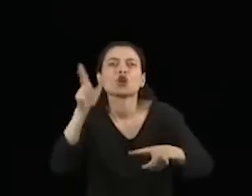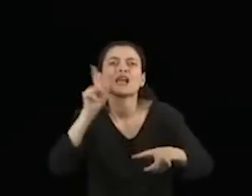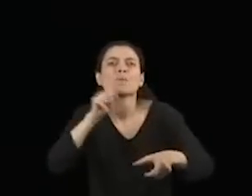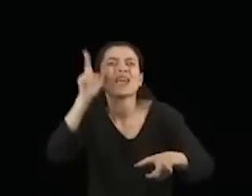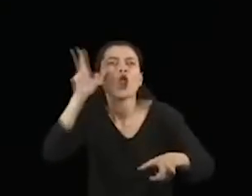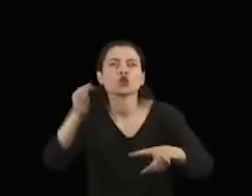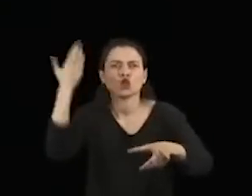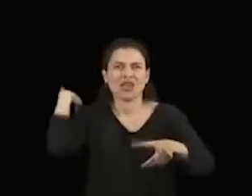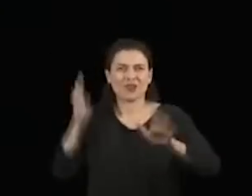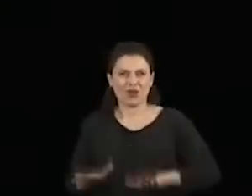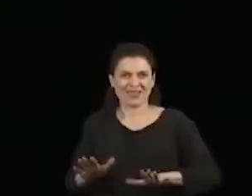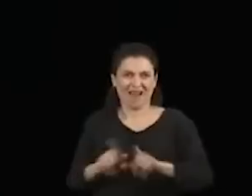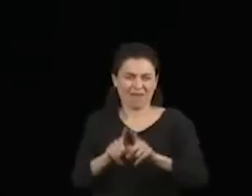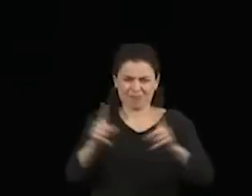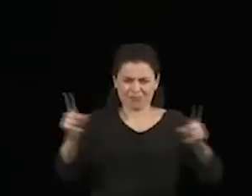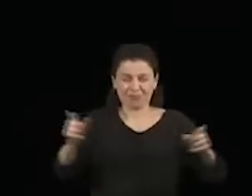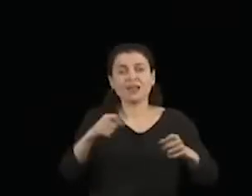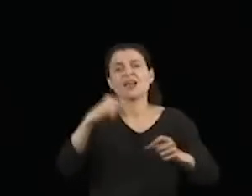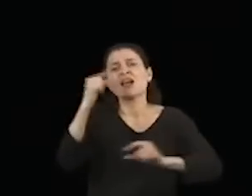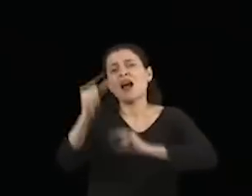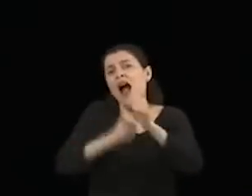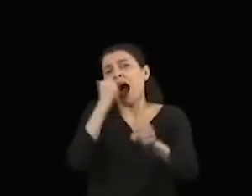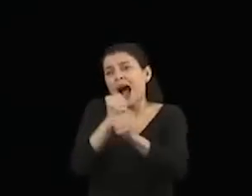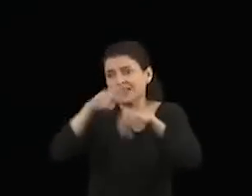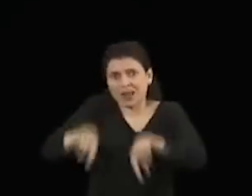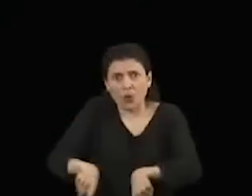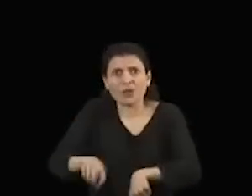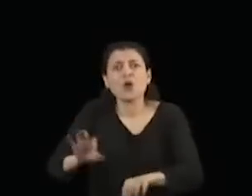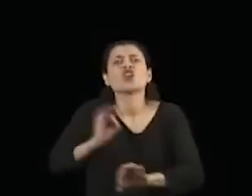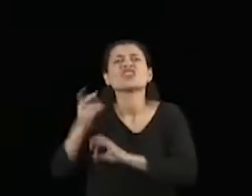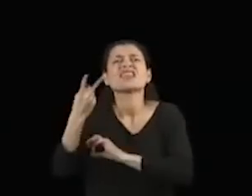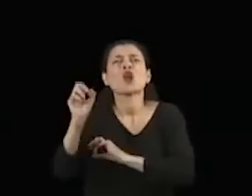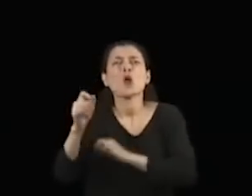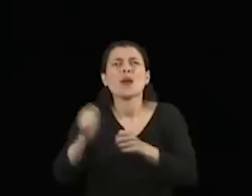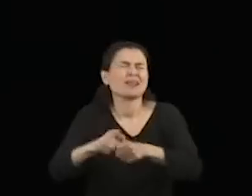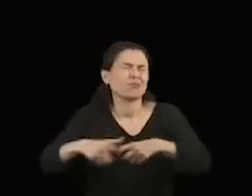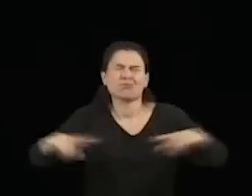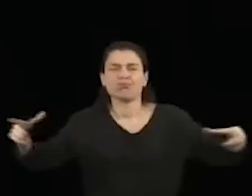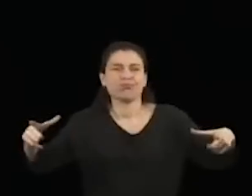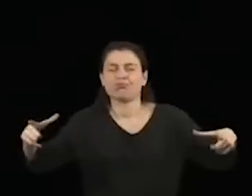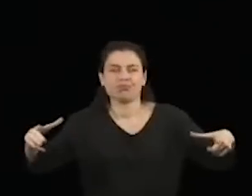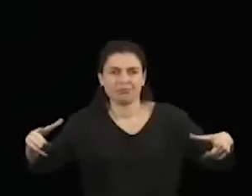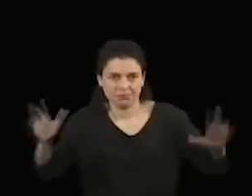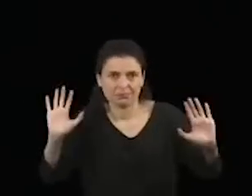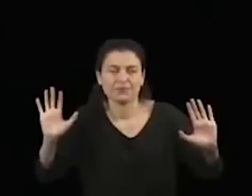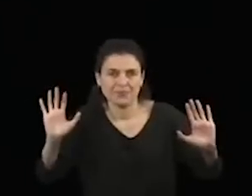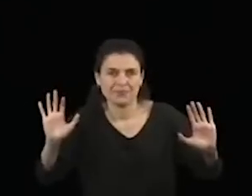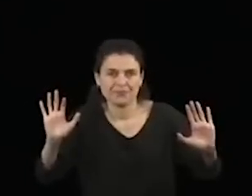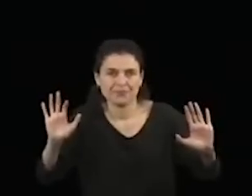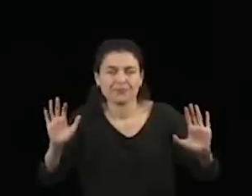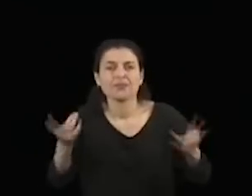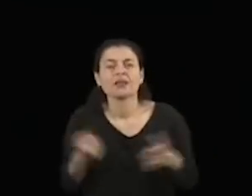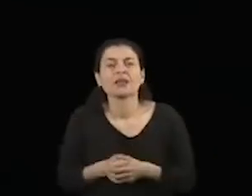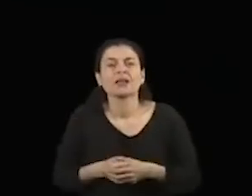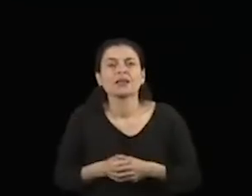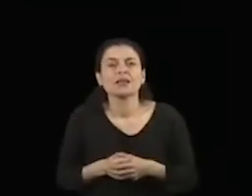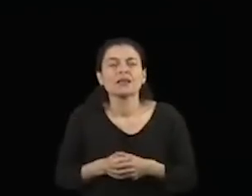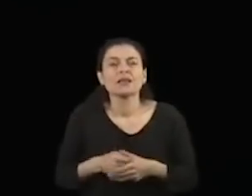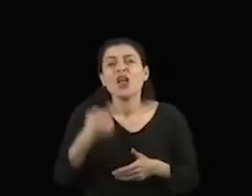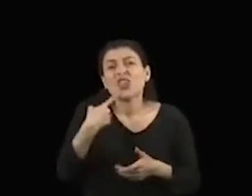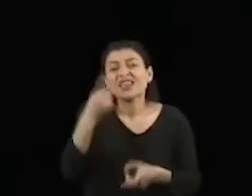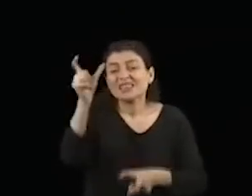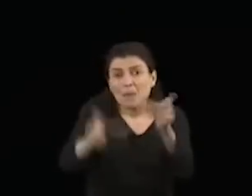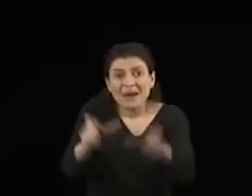había a fines del siglo XX, digamos, para mantener el análisis de esa serie, más o menos la población